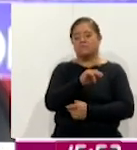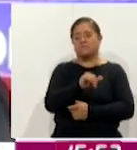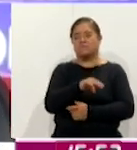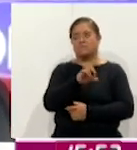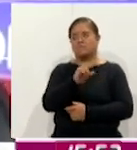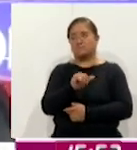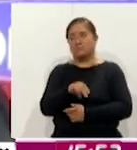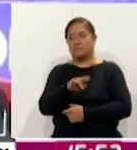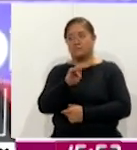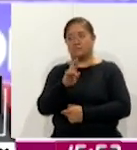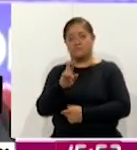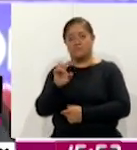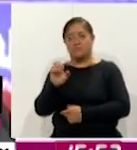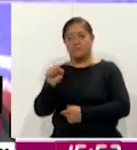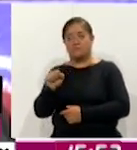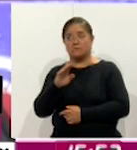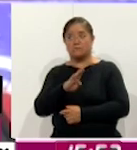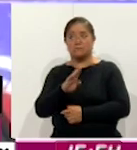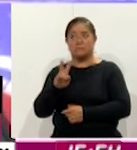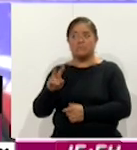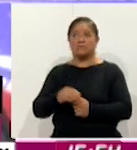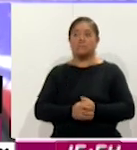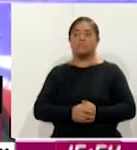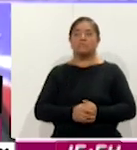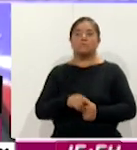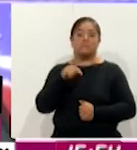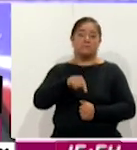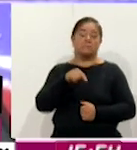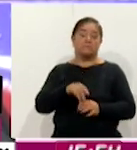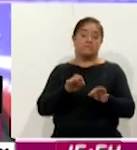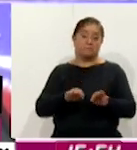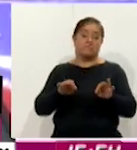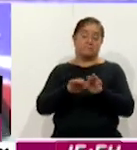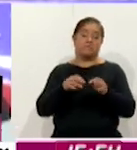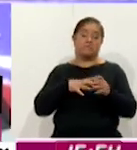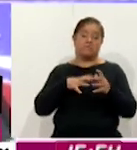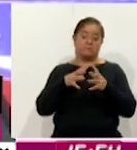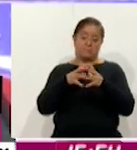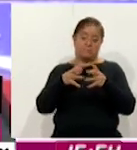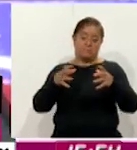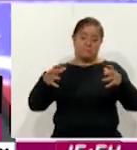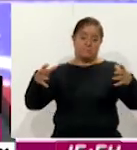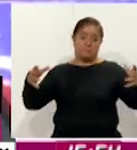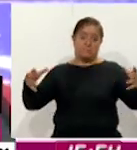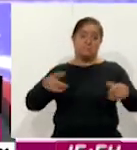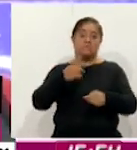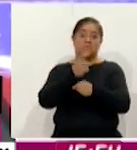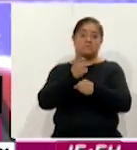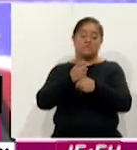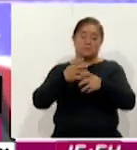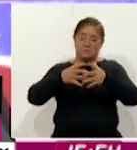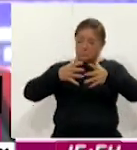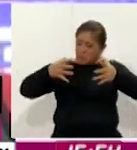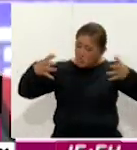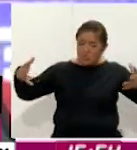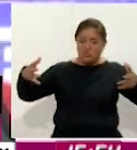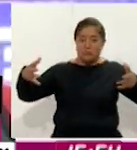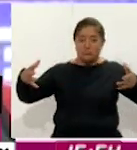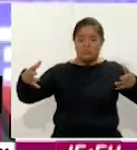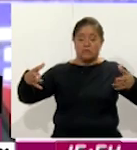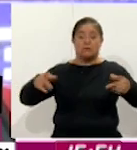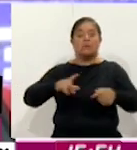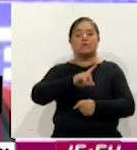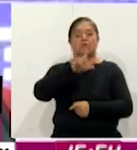Claro, aquí lo importante es crecer, ¿no? Bueno, primero tenemos que ser cantidad para que después de ahí tengamos